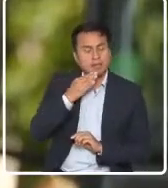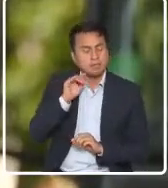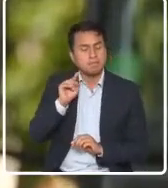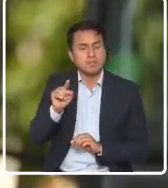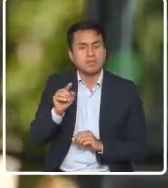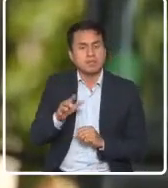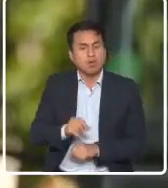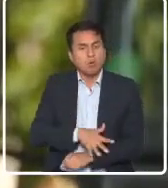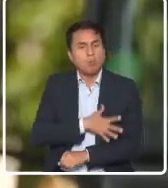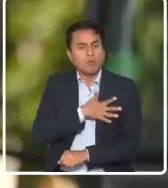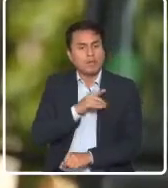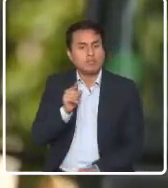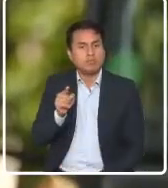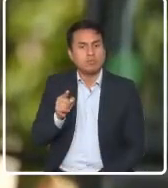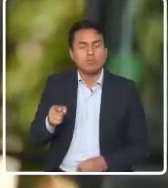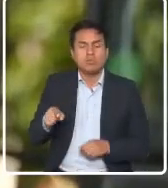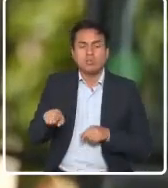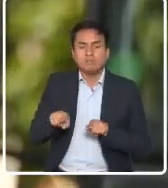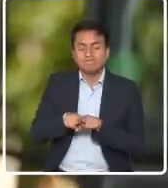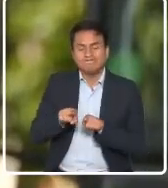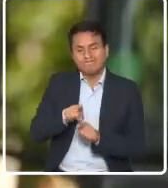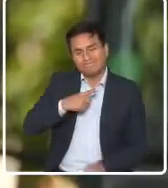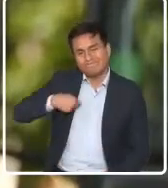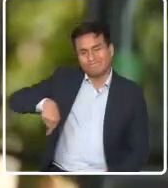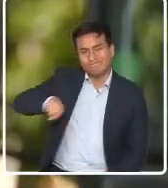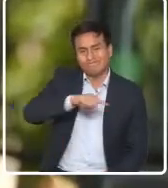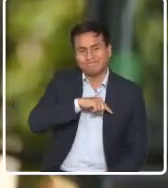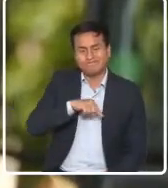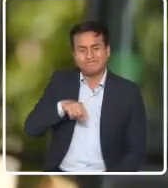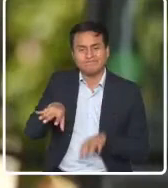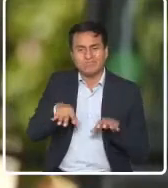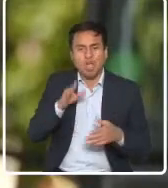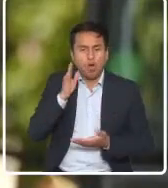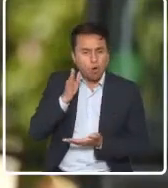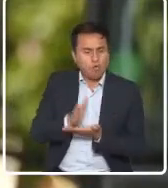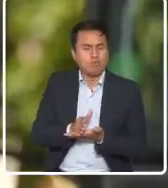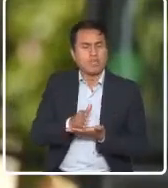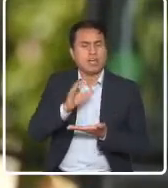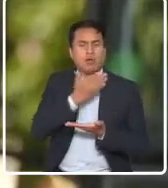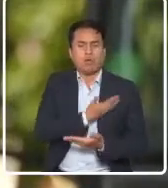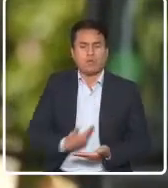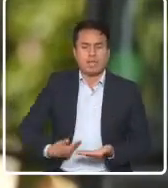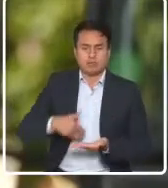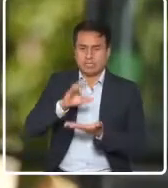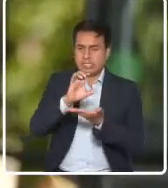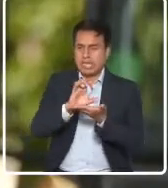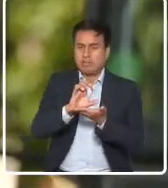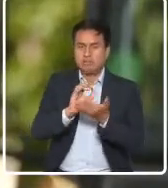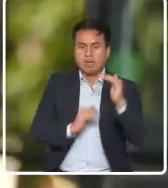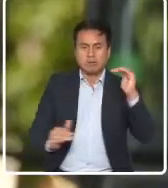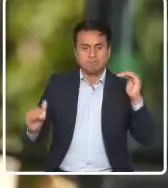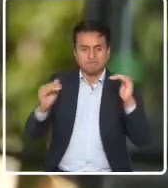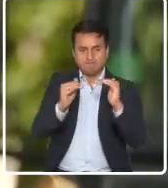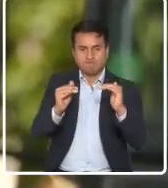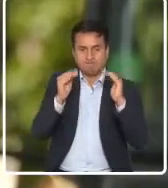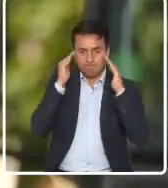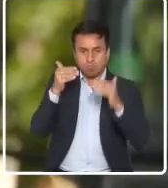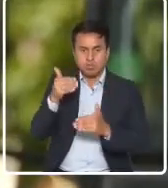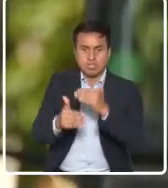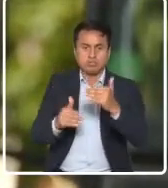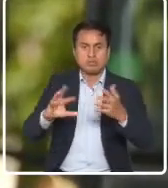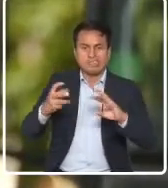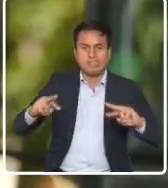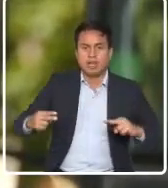realmente conmovedor y nos mueve y nos obliga como gobierno y como Estado a estar a la altura también en el proceso